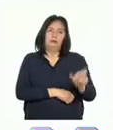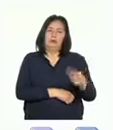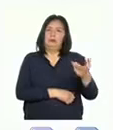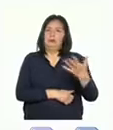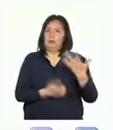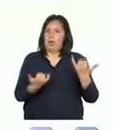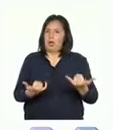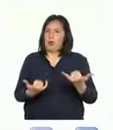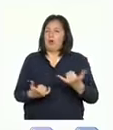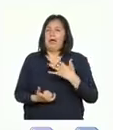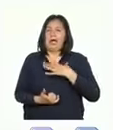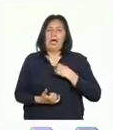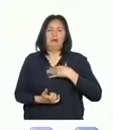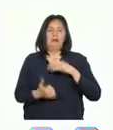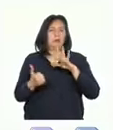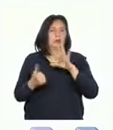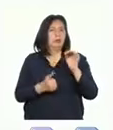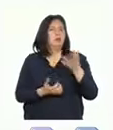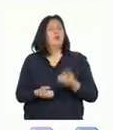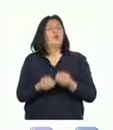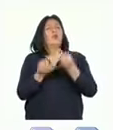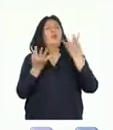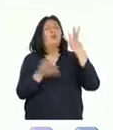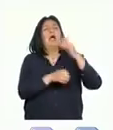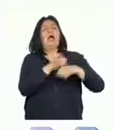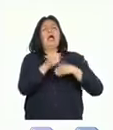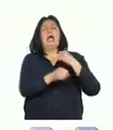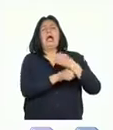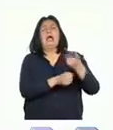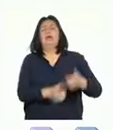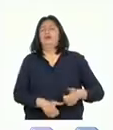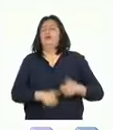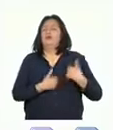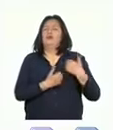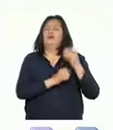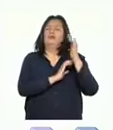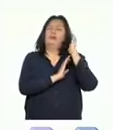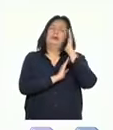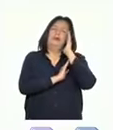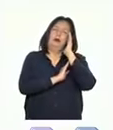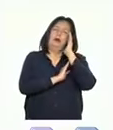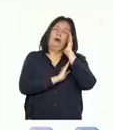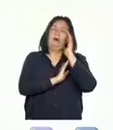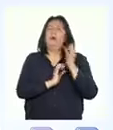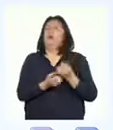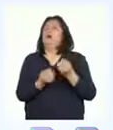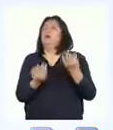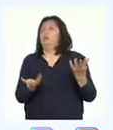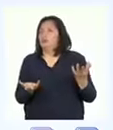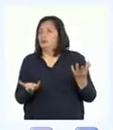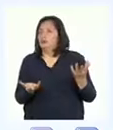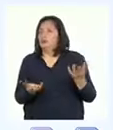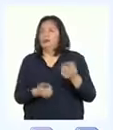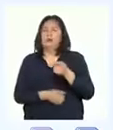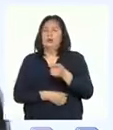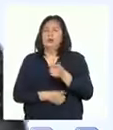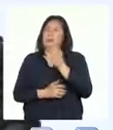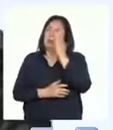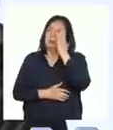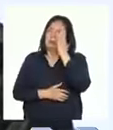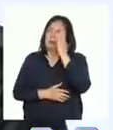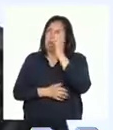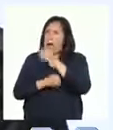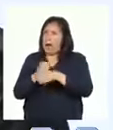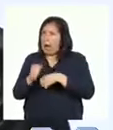persona que tiene 60 años, ¿cuántos años de su vida los habrá pasado durmiendo? ¿Habrá dormido